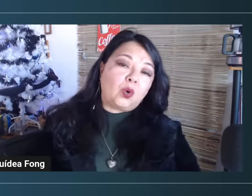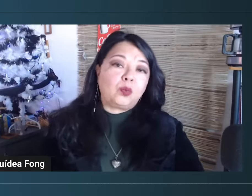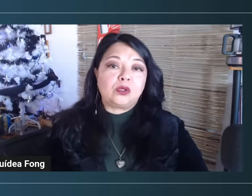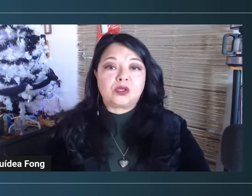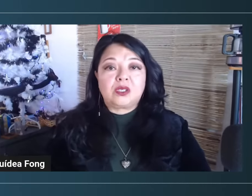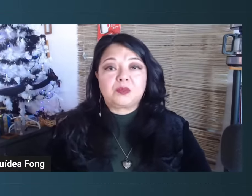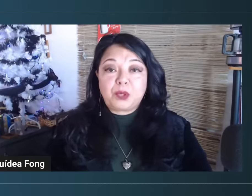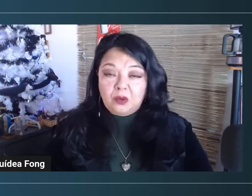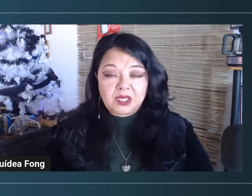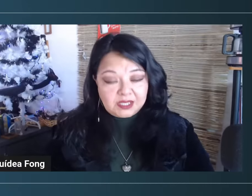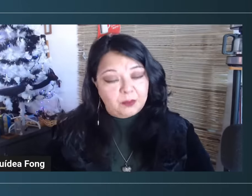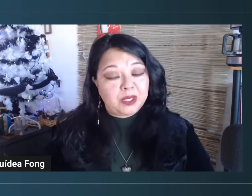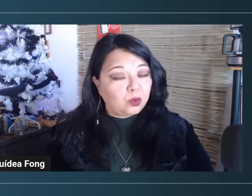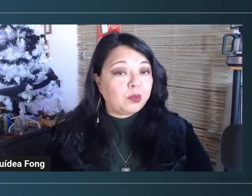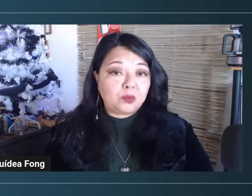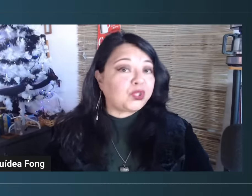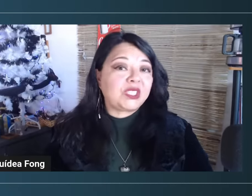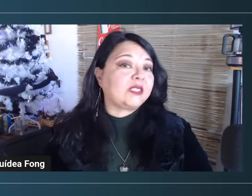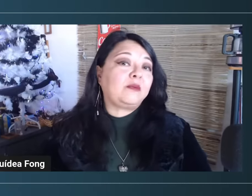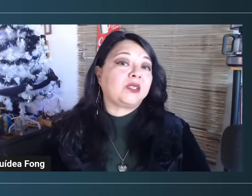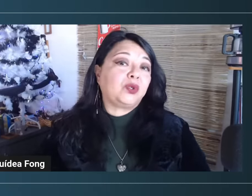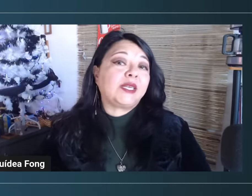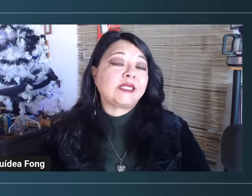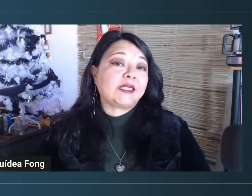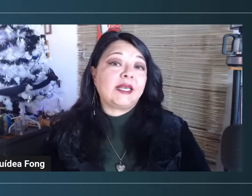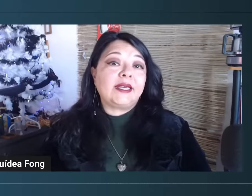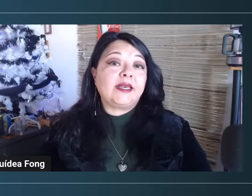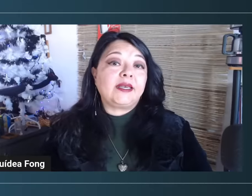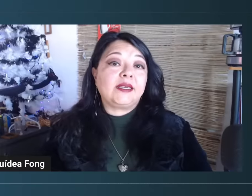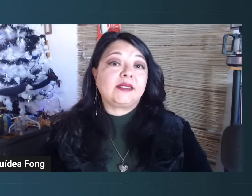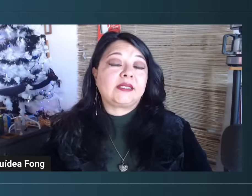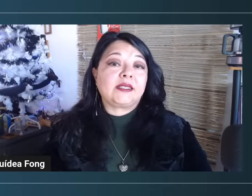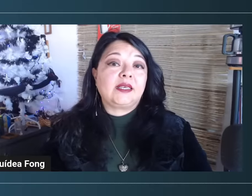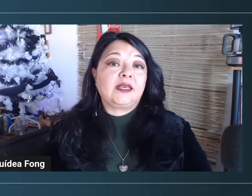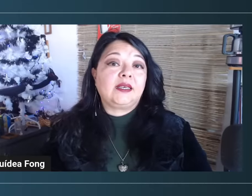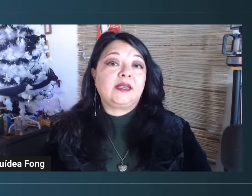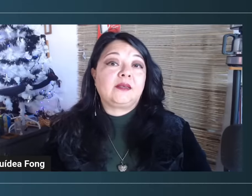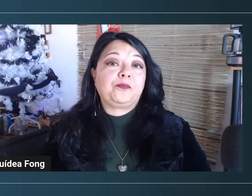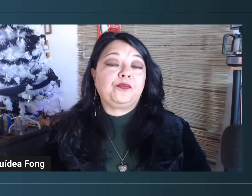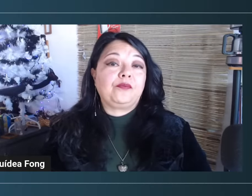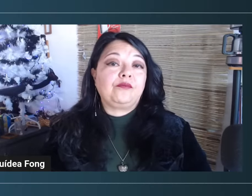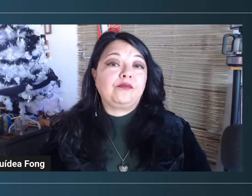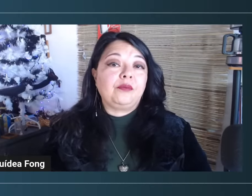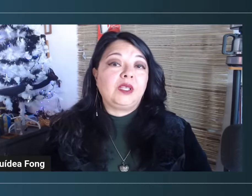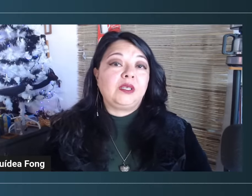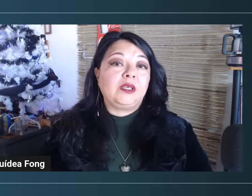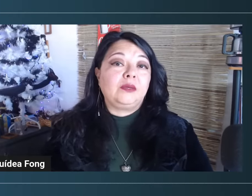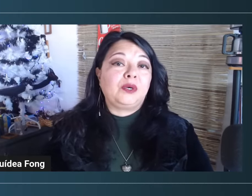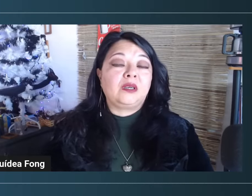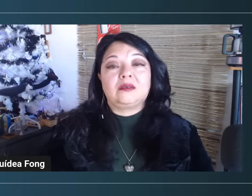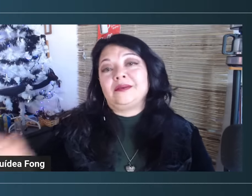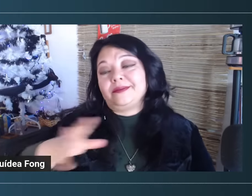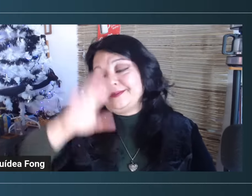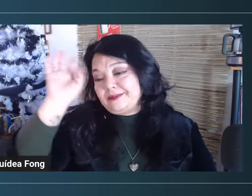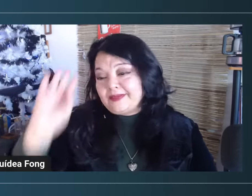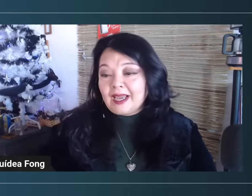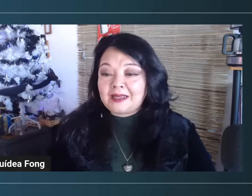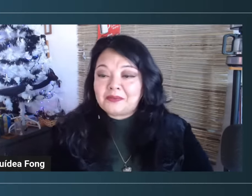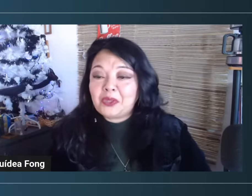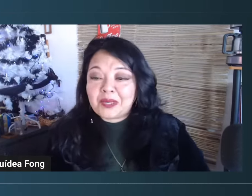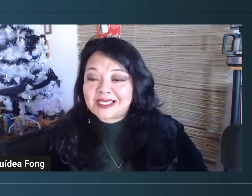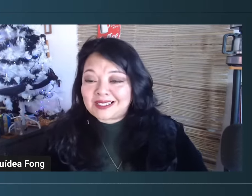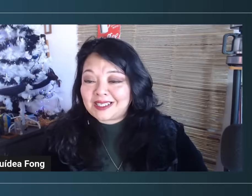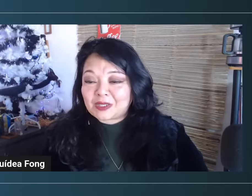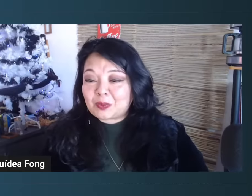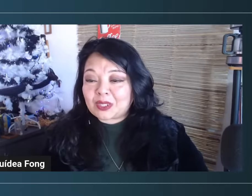tengo convulsiones pero aún así me tumba muchísimas horas este Y bueno ya